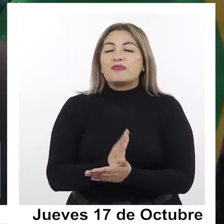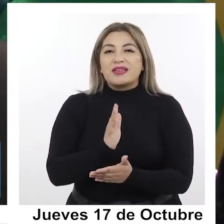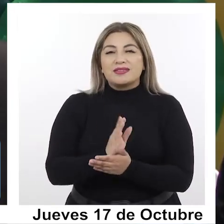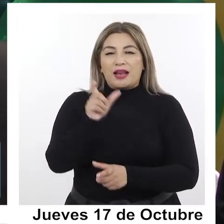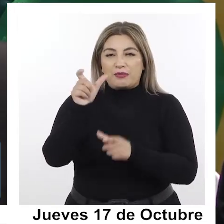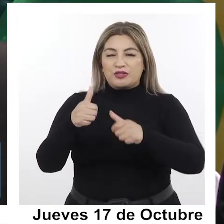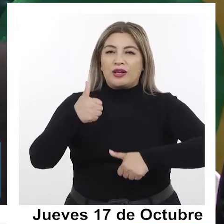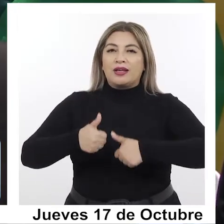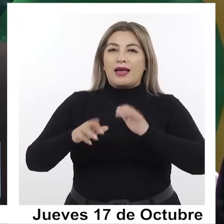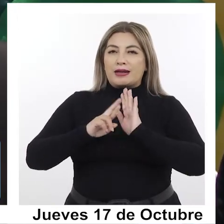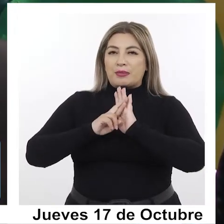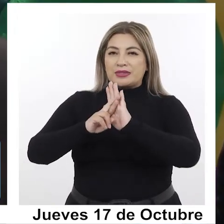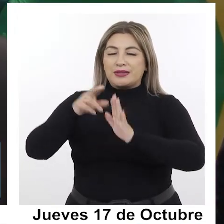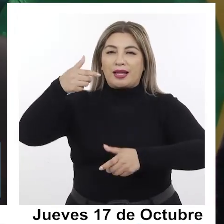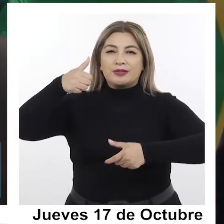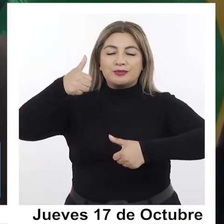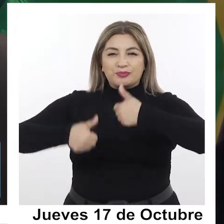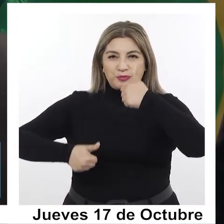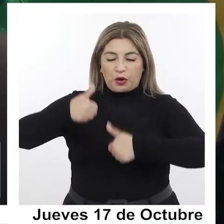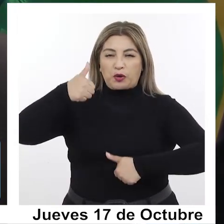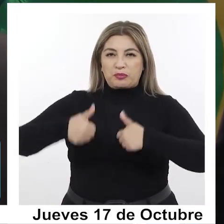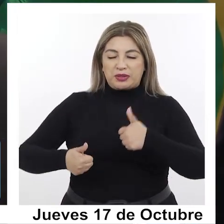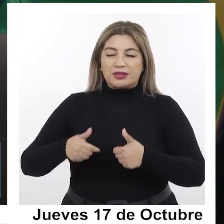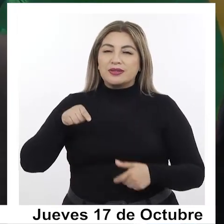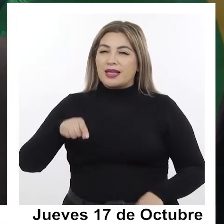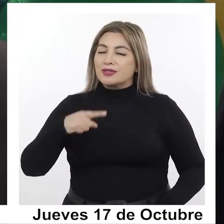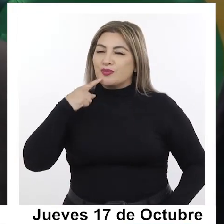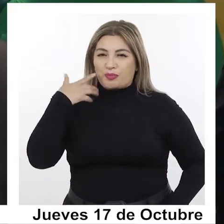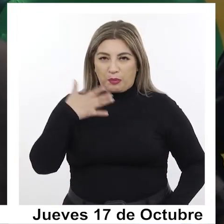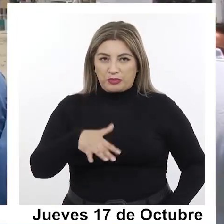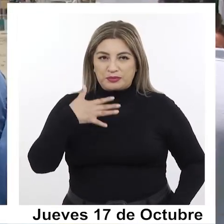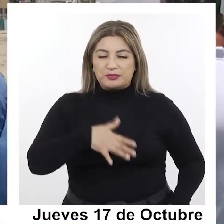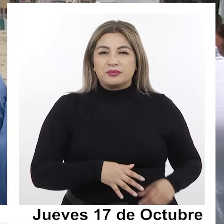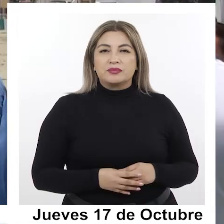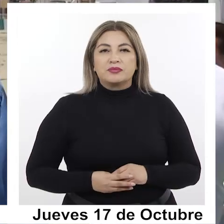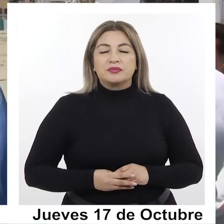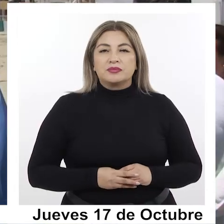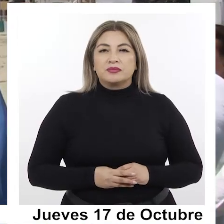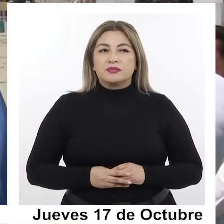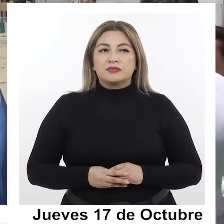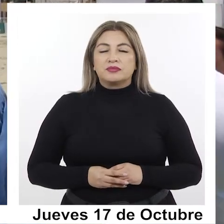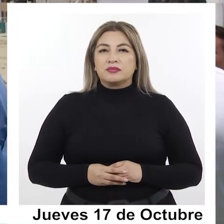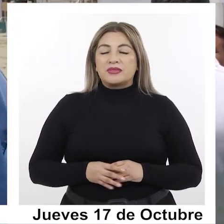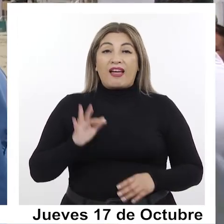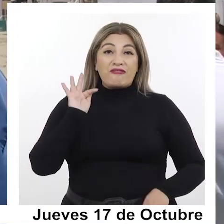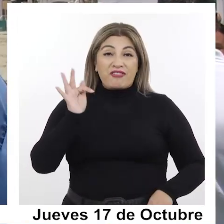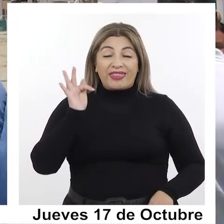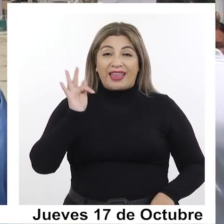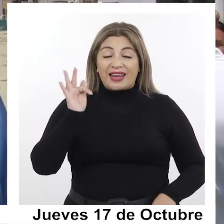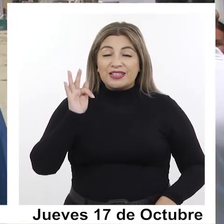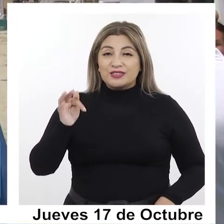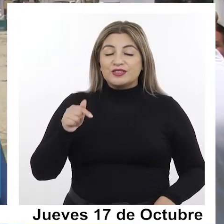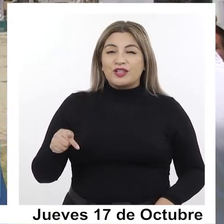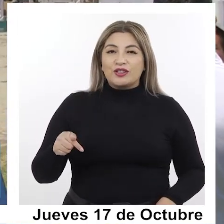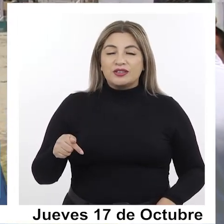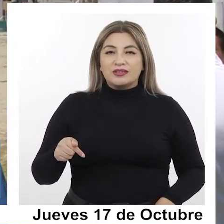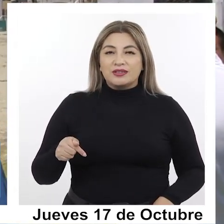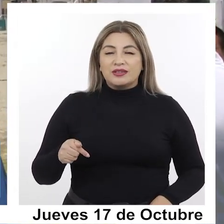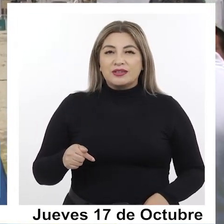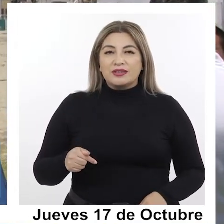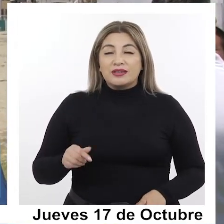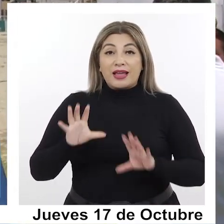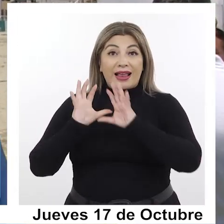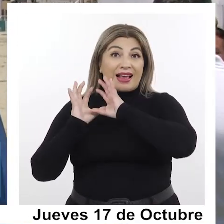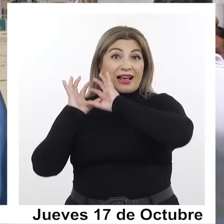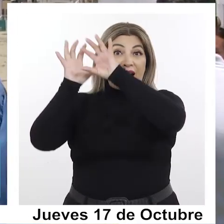van a ir a representar a nuestro continente, y eso es muy, muy importante. Las federaciones, las confederaciones, en este caso de handball, también